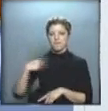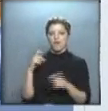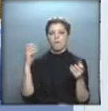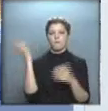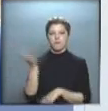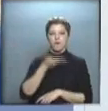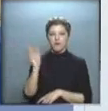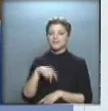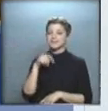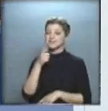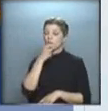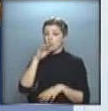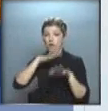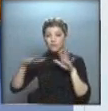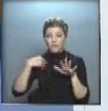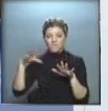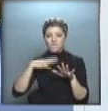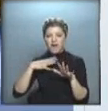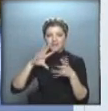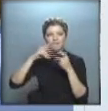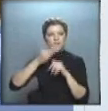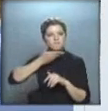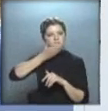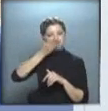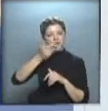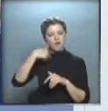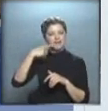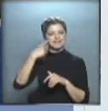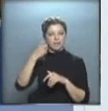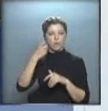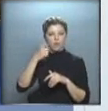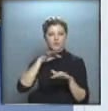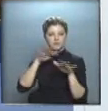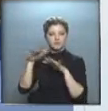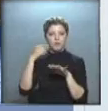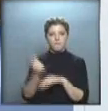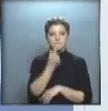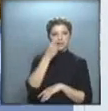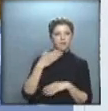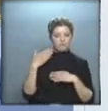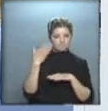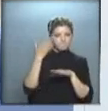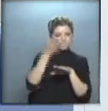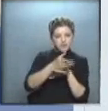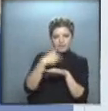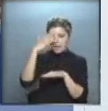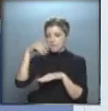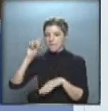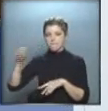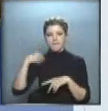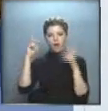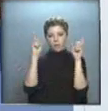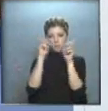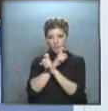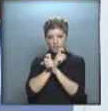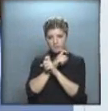las mediaciones para poder reflexionar sobre ellas, primero actúan y después viene el derrumbe.